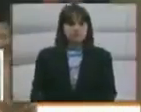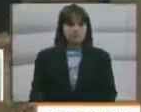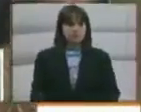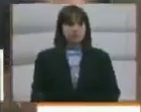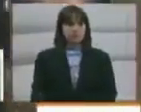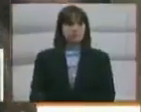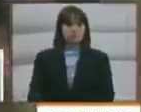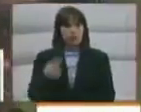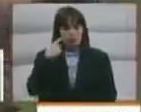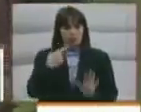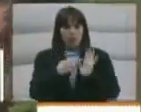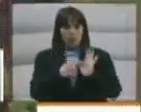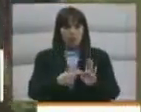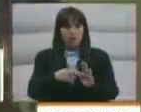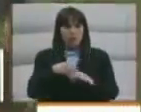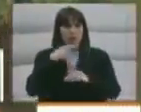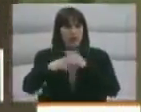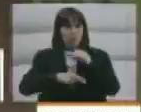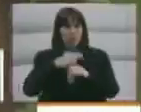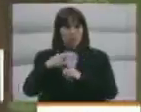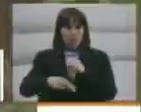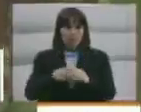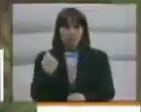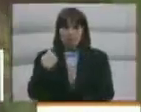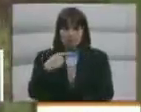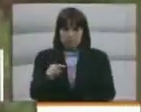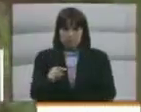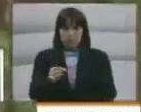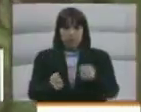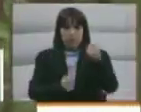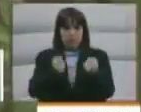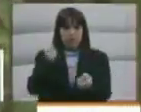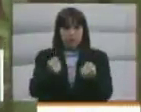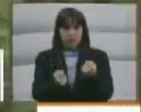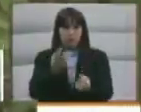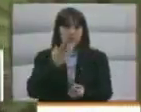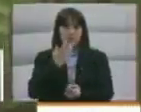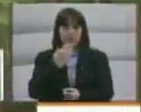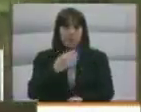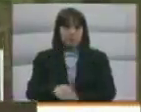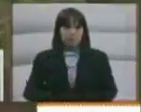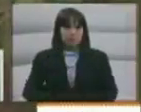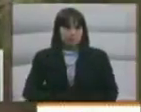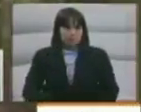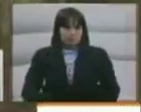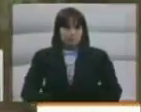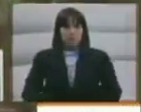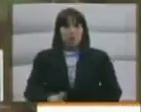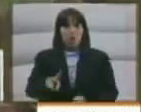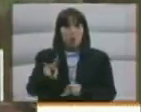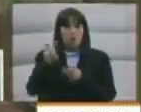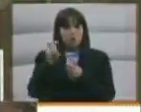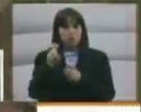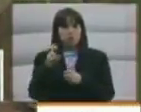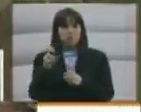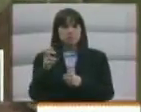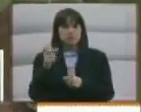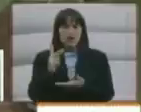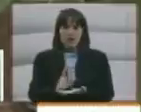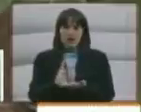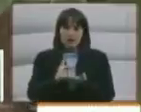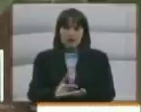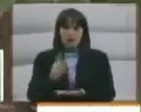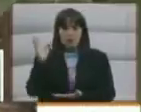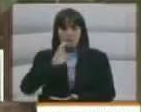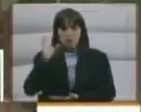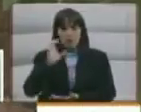papa. Estamos hablando que si tú tuvieses el camión, ¿en cuánto cobrarías tú el kilo de papa en Caracas si tuvieras